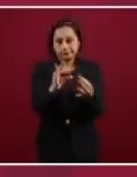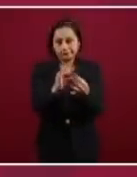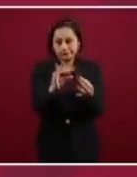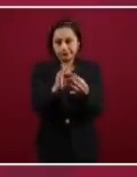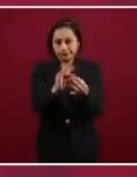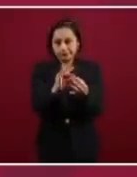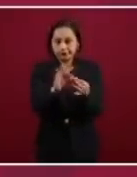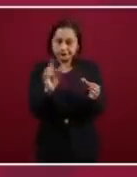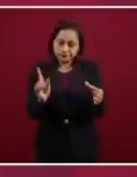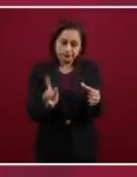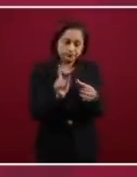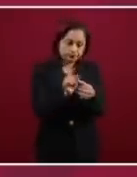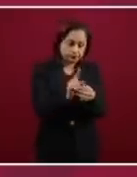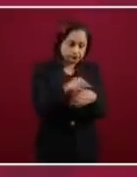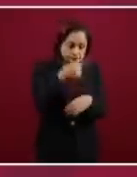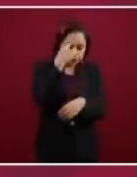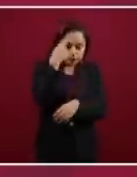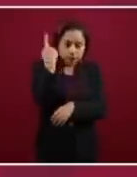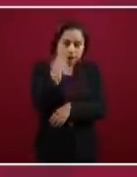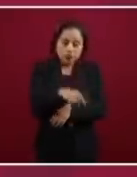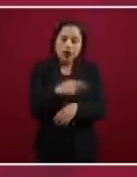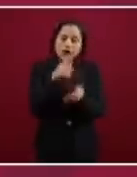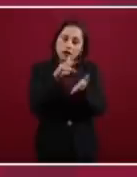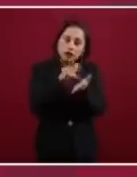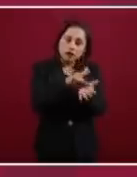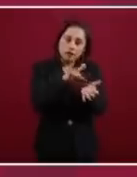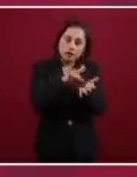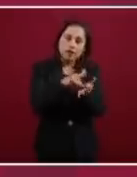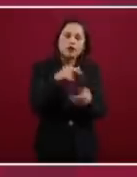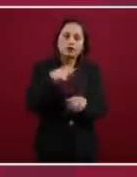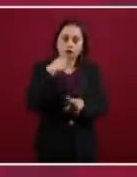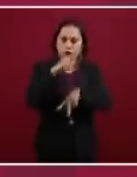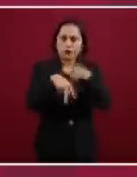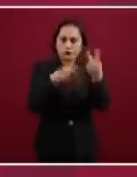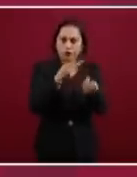vamos a apoyarlos a eso fui